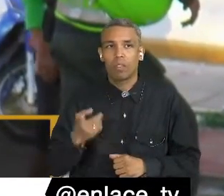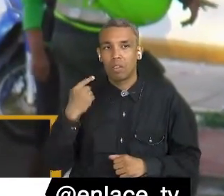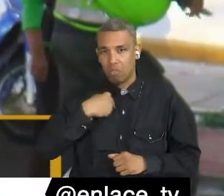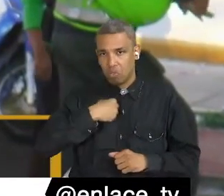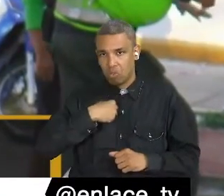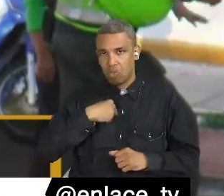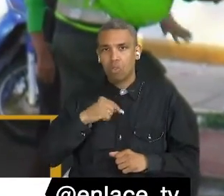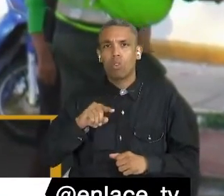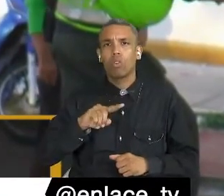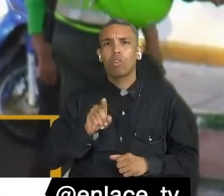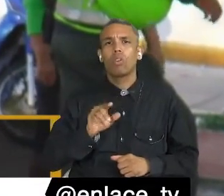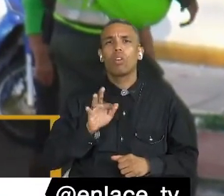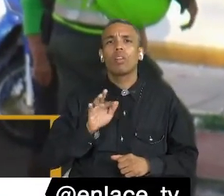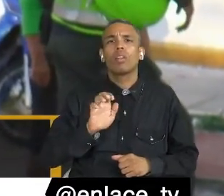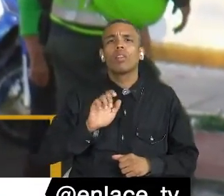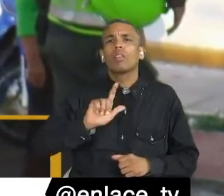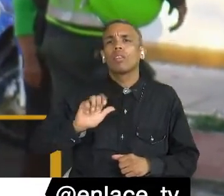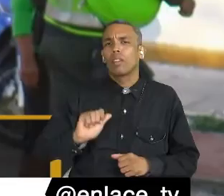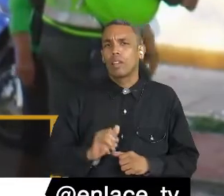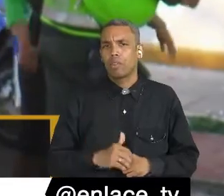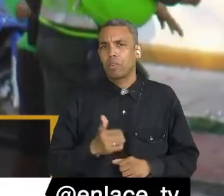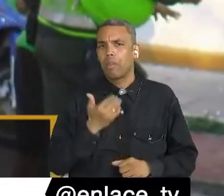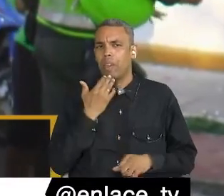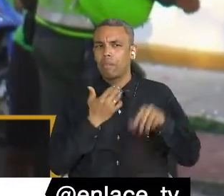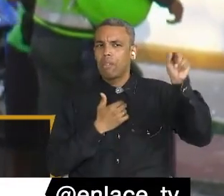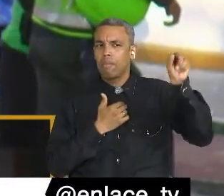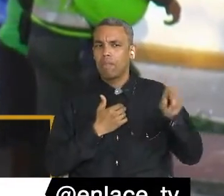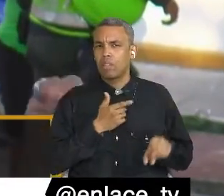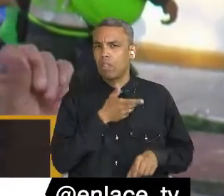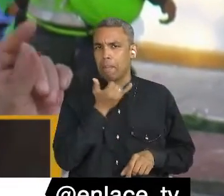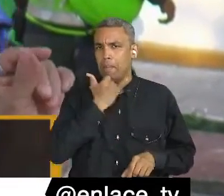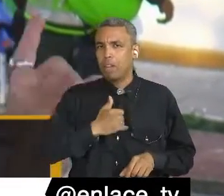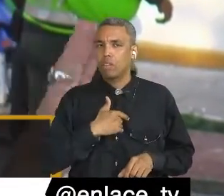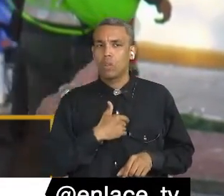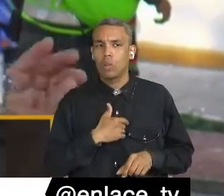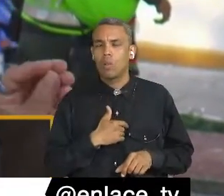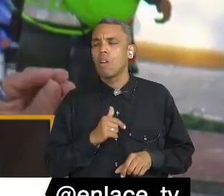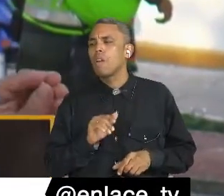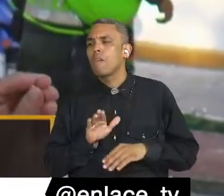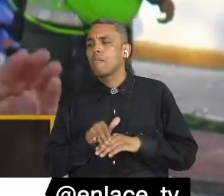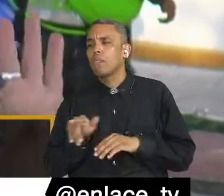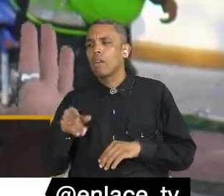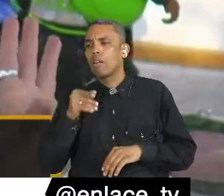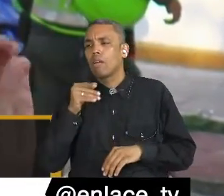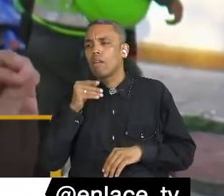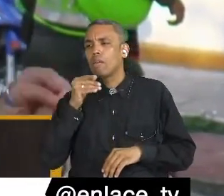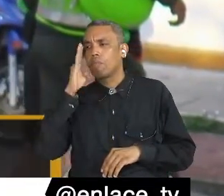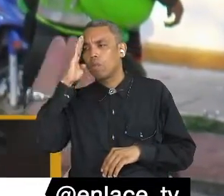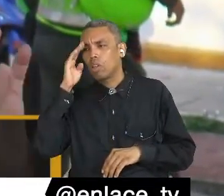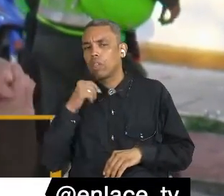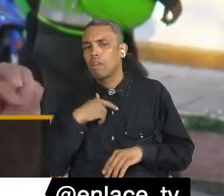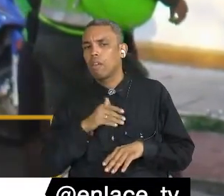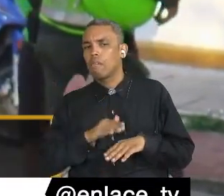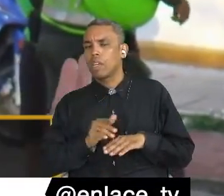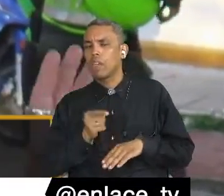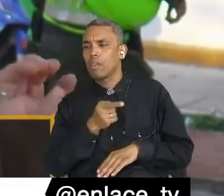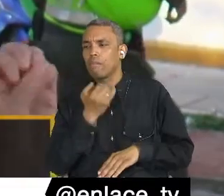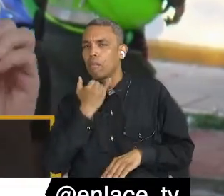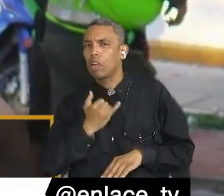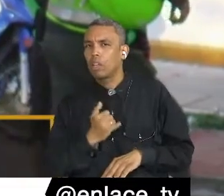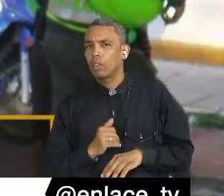de denunciar a nadie. No soy capaz porque se filtran, las denuncias se han